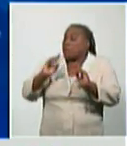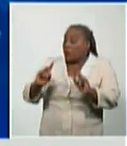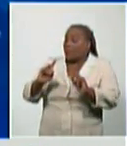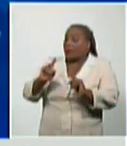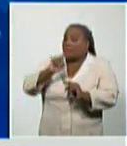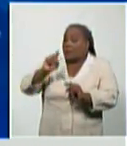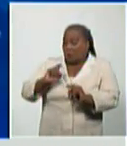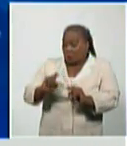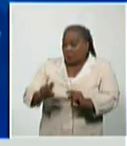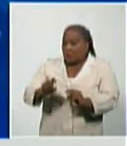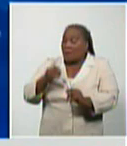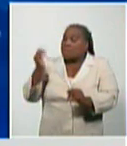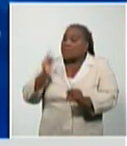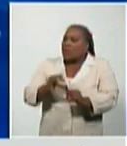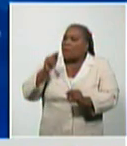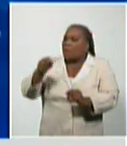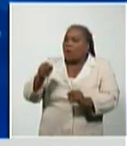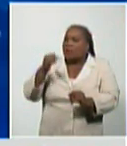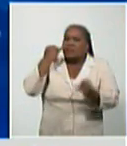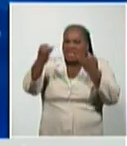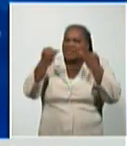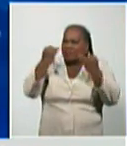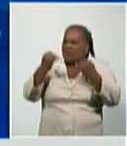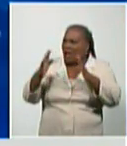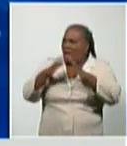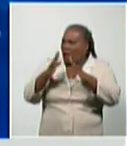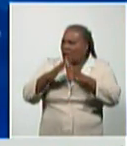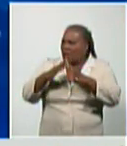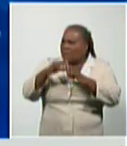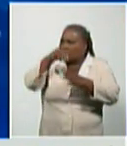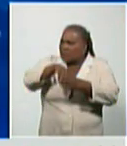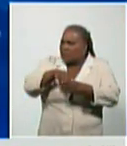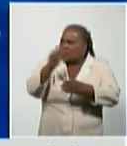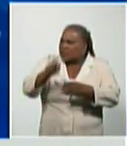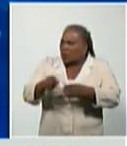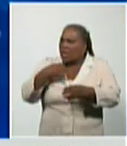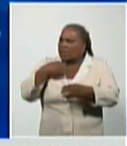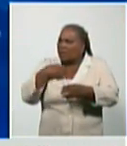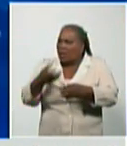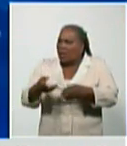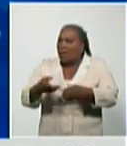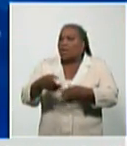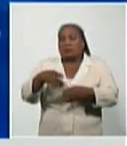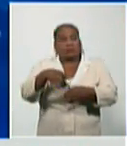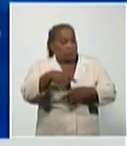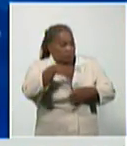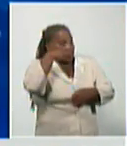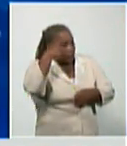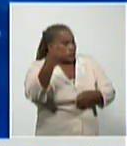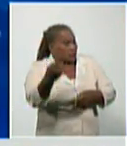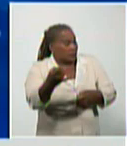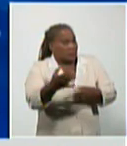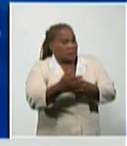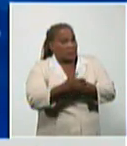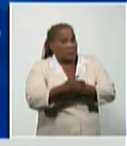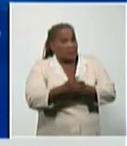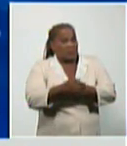casas donde sí, hay algún paciente? Existe una pegatina que se